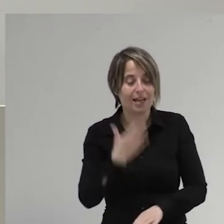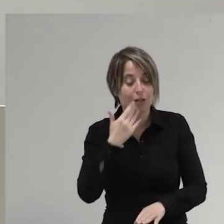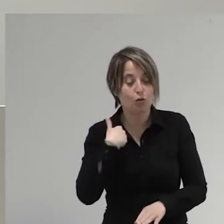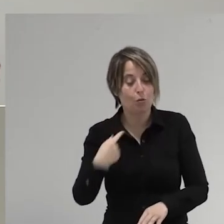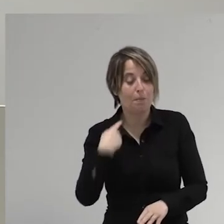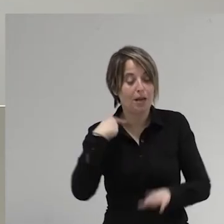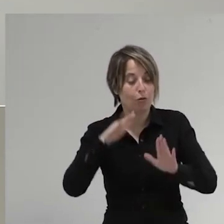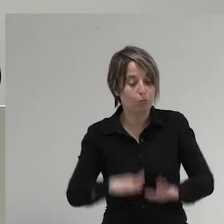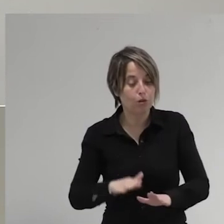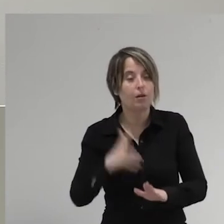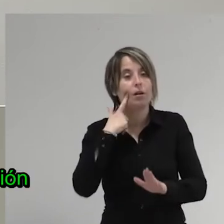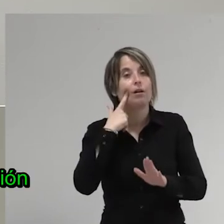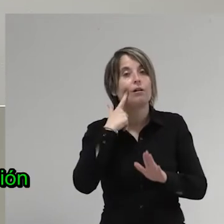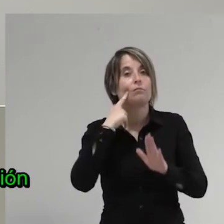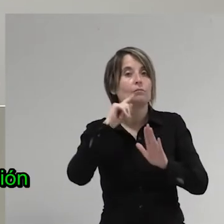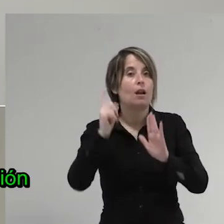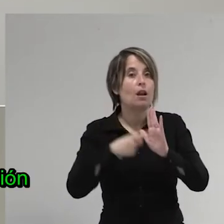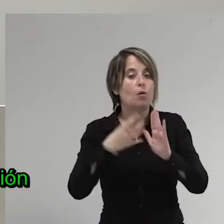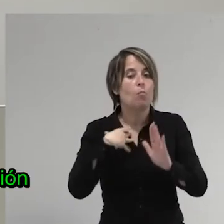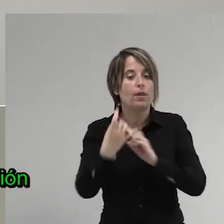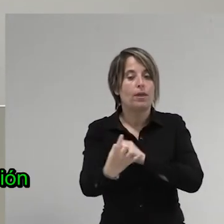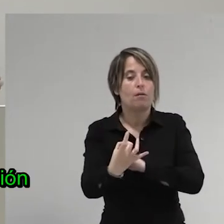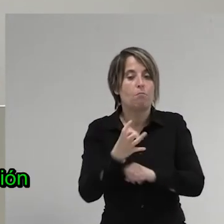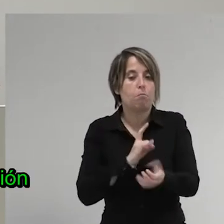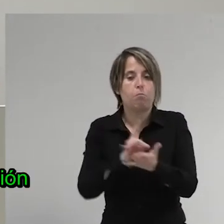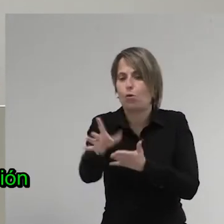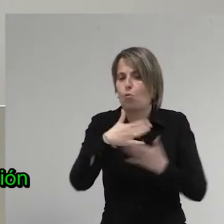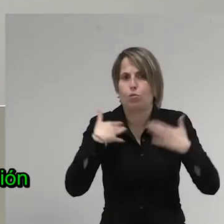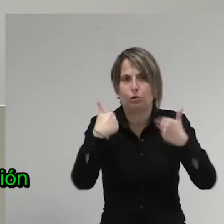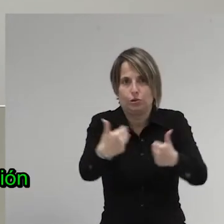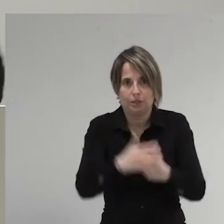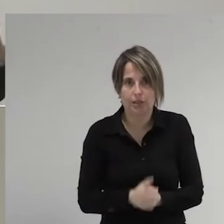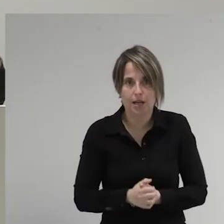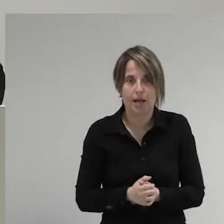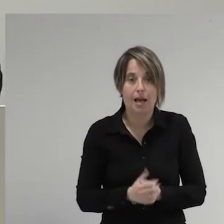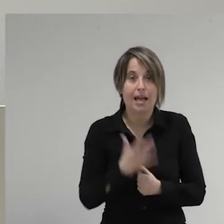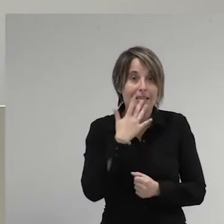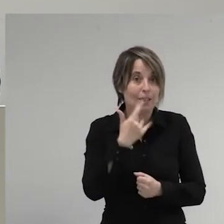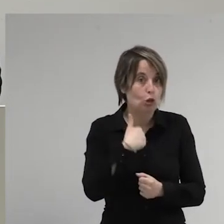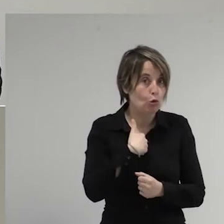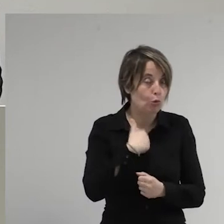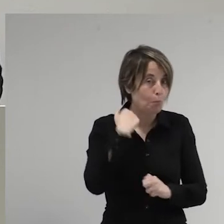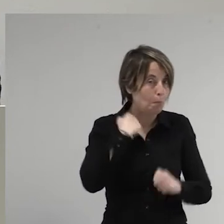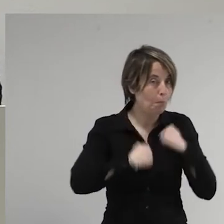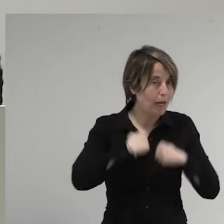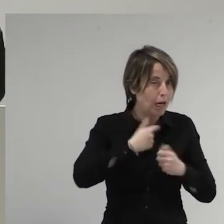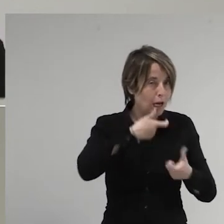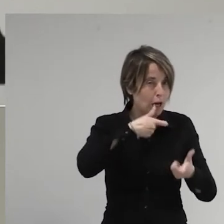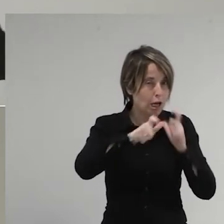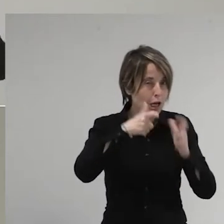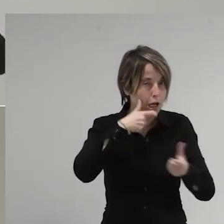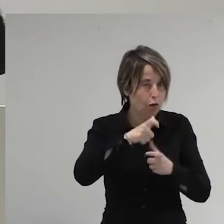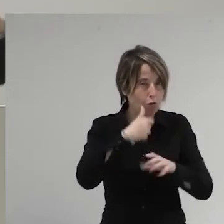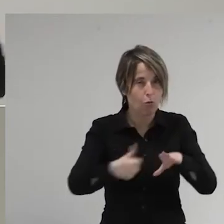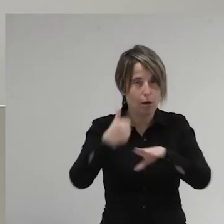de estar aquí de forma regular, me puede venir la amenaza de deportación en cualquier momento. Si yo me quejo a mi patrón